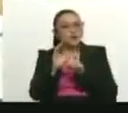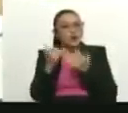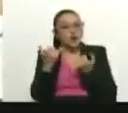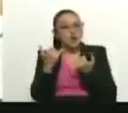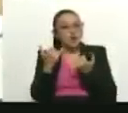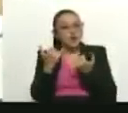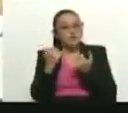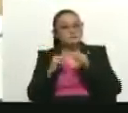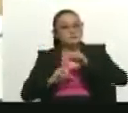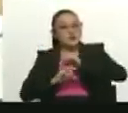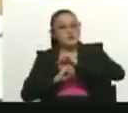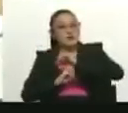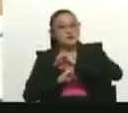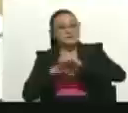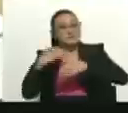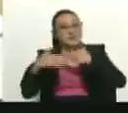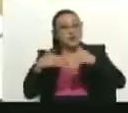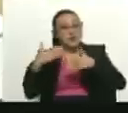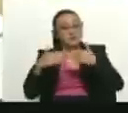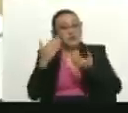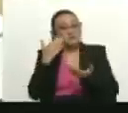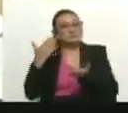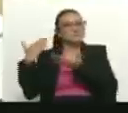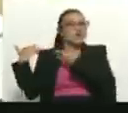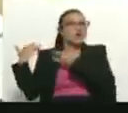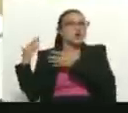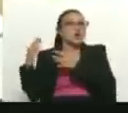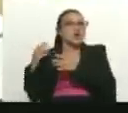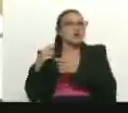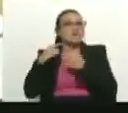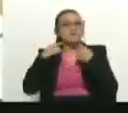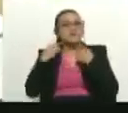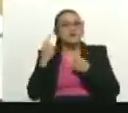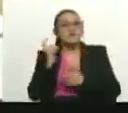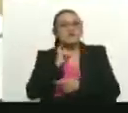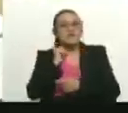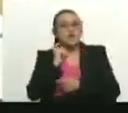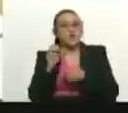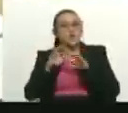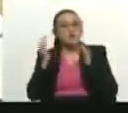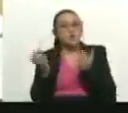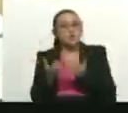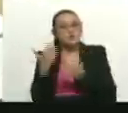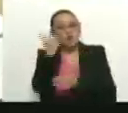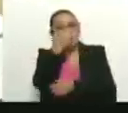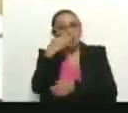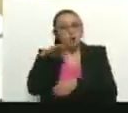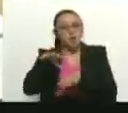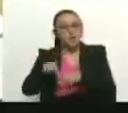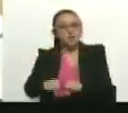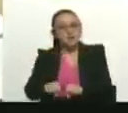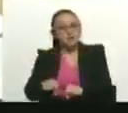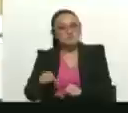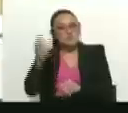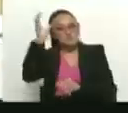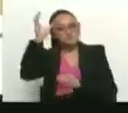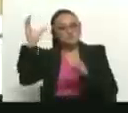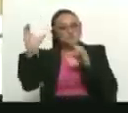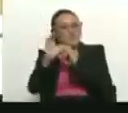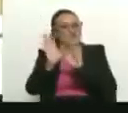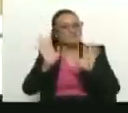las bases para dejar atrás el viejo mundo de los colonialismos y de los imperialismos.